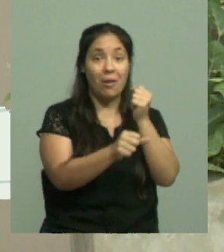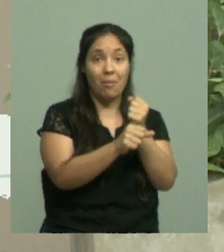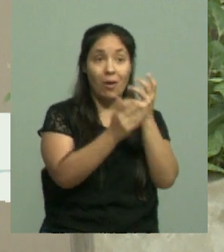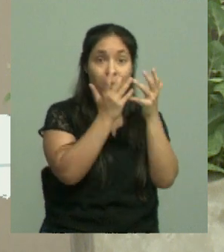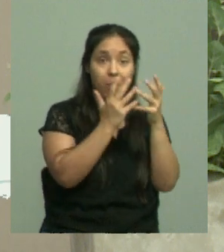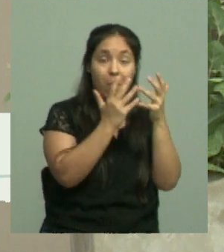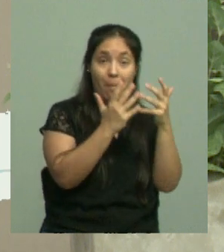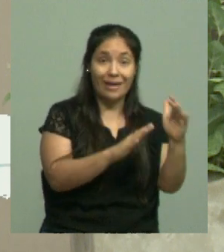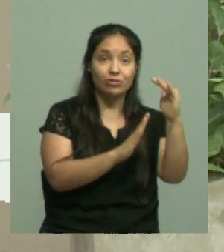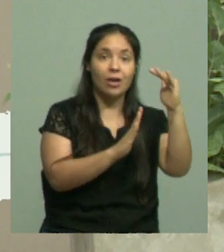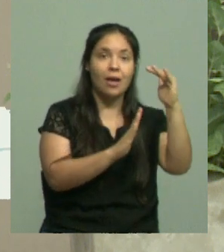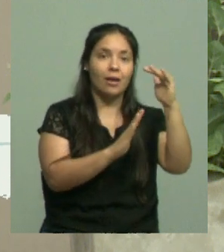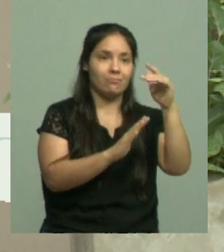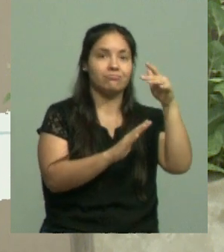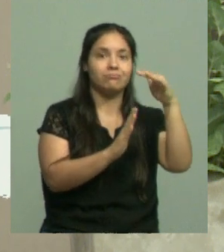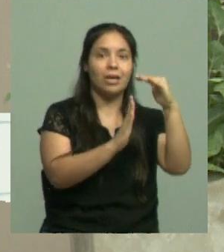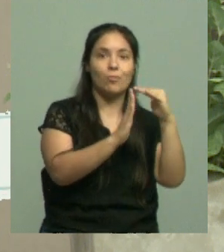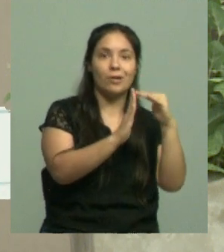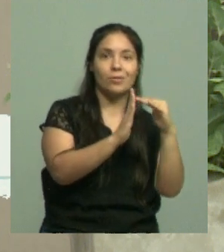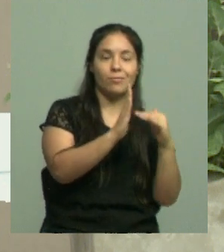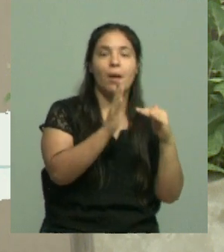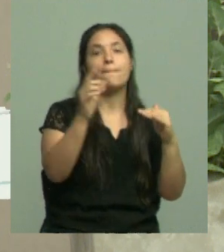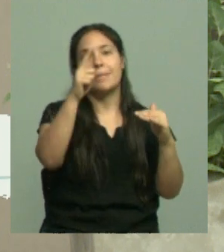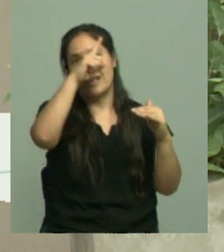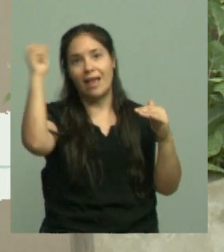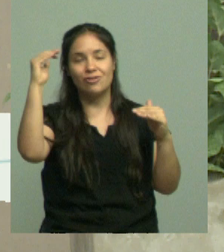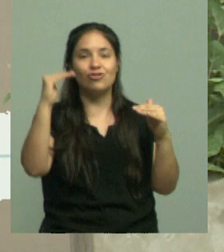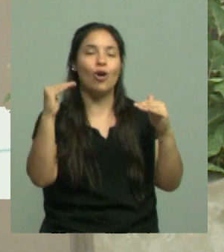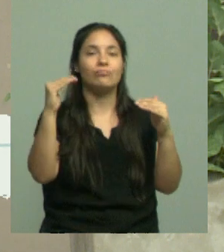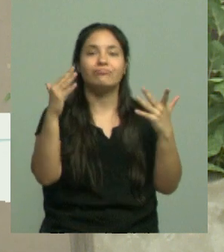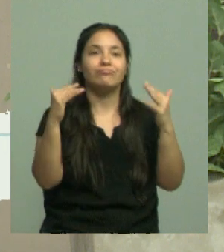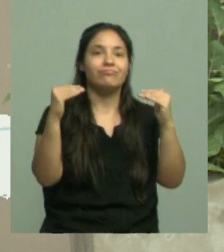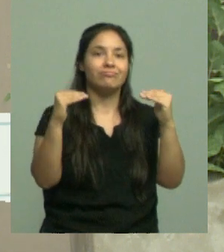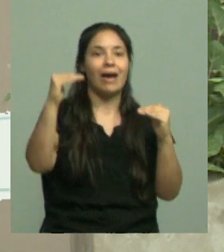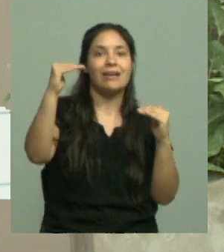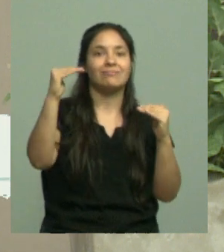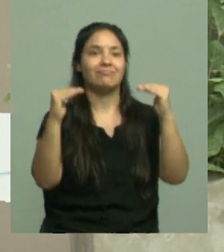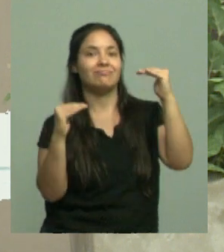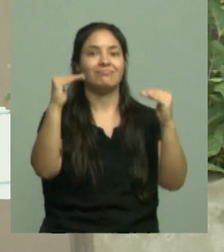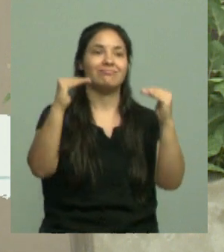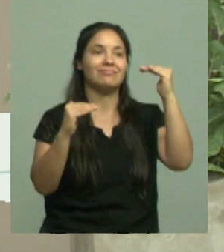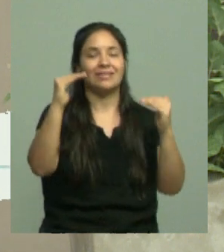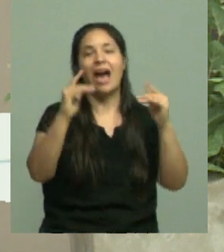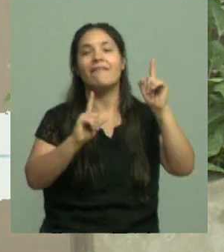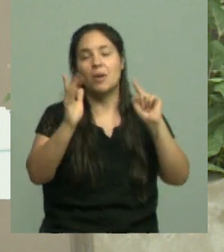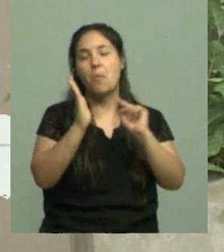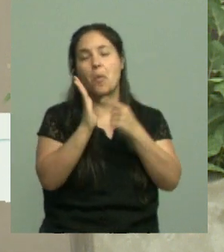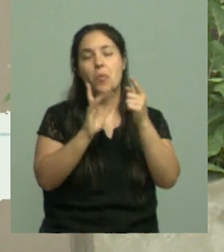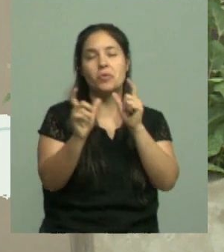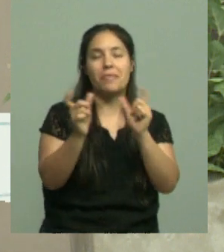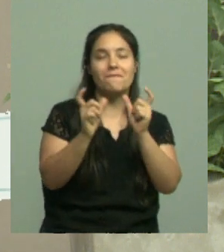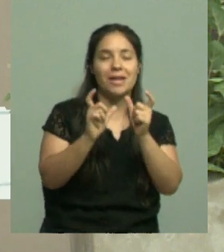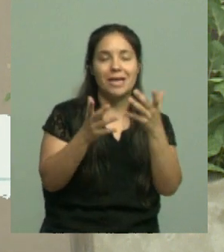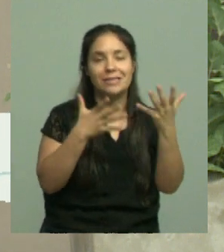Mendoza baja un poco más, y cuando sube, también en Mendoza sube un poco más. Pero bueno, son unos puntitos y por